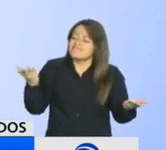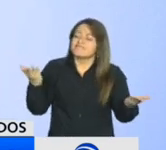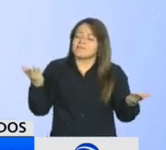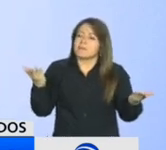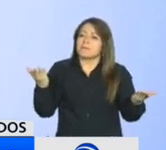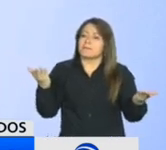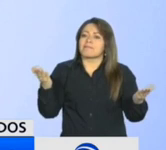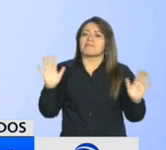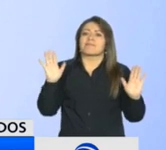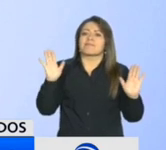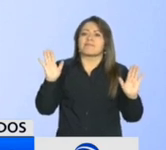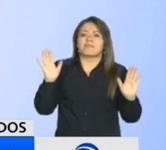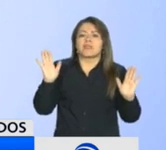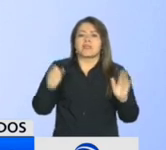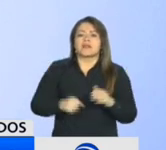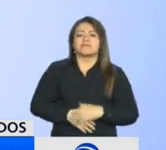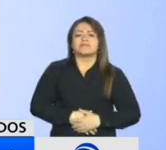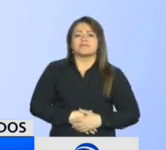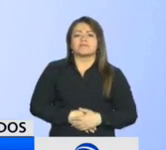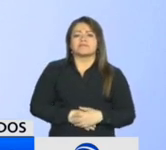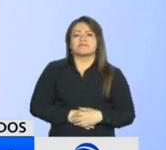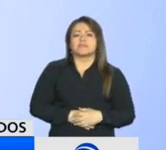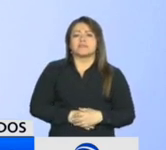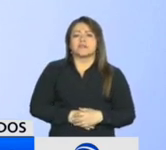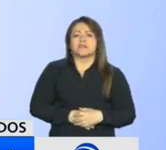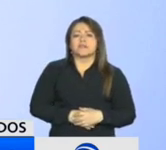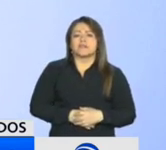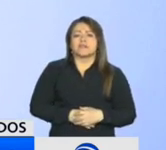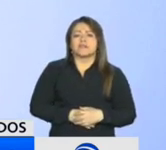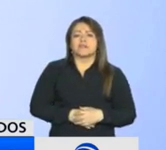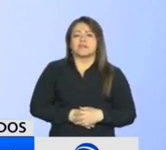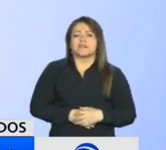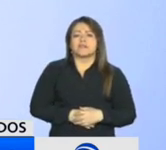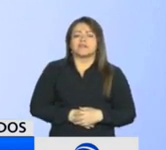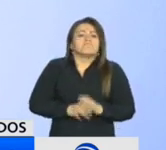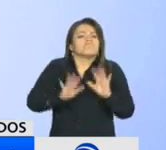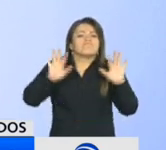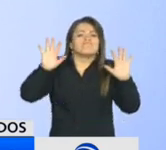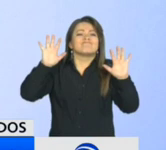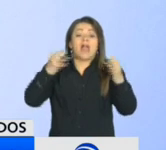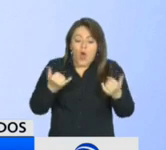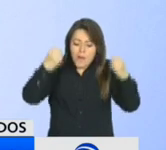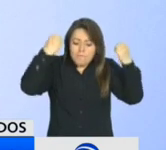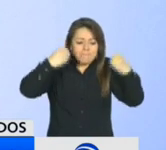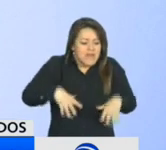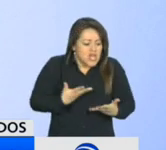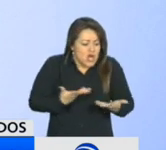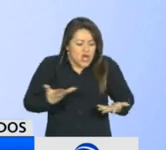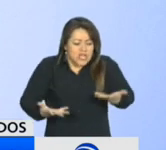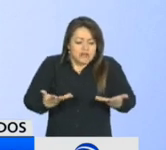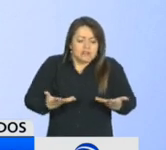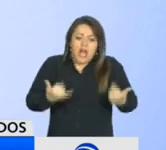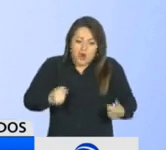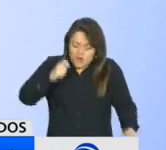Porque no se trata de los dos pesos que le puedan entrar a la empresa. No se trata de la